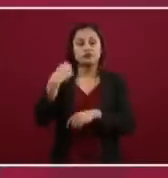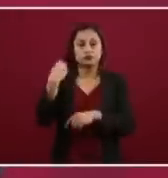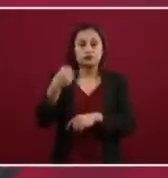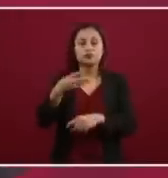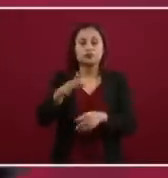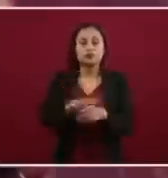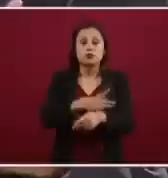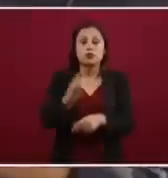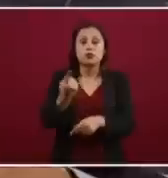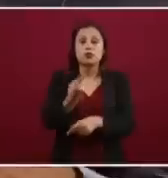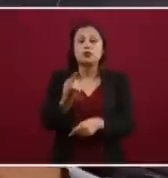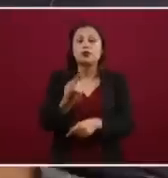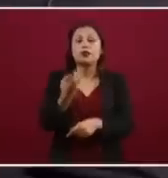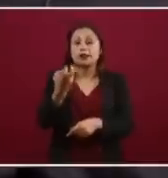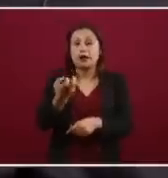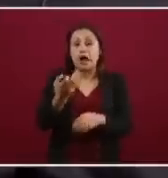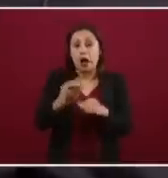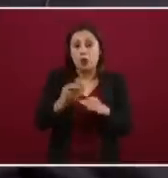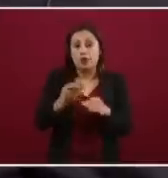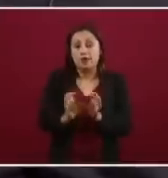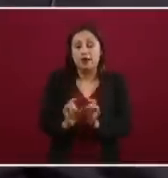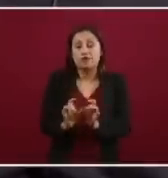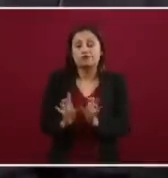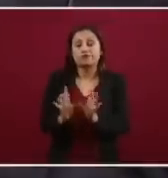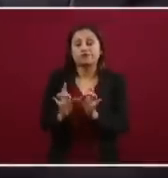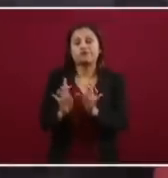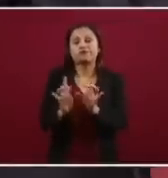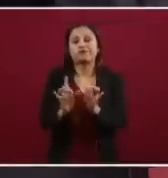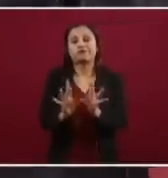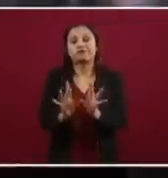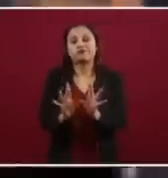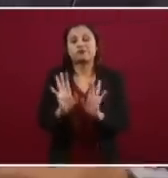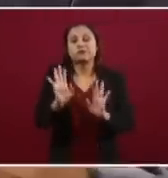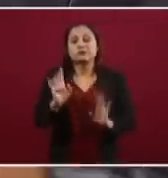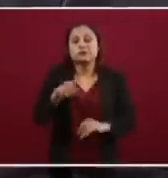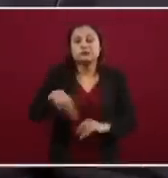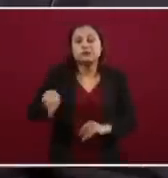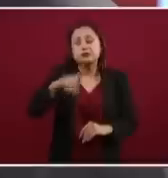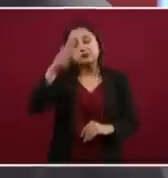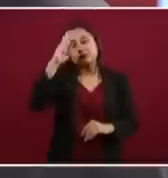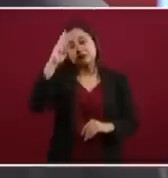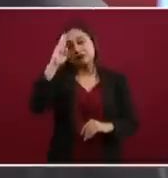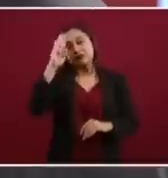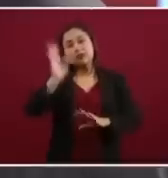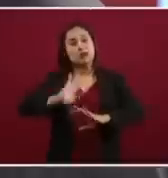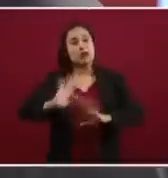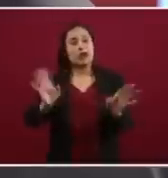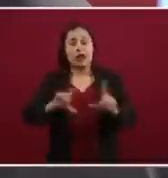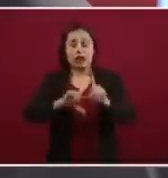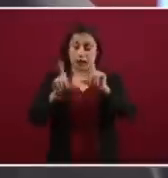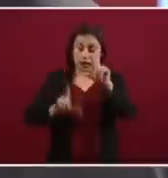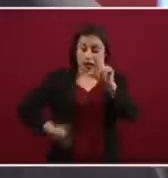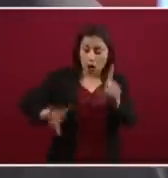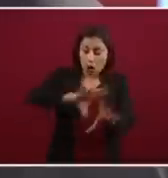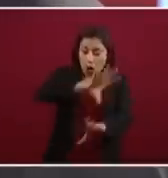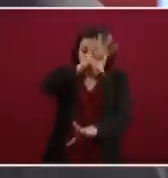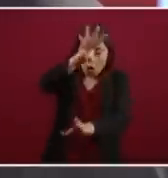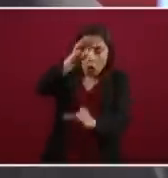con estos hechos lamentables, ¿no?, se puede pensar que así está todo el país.